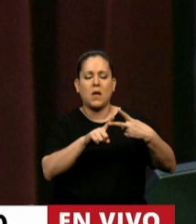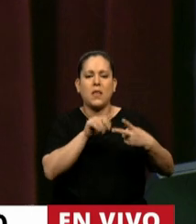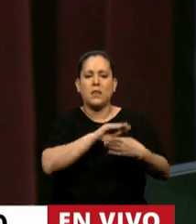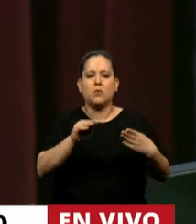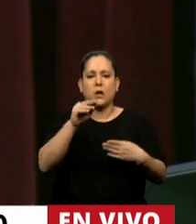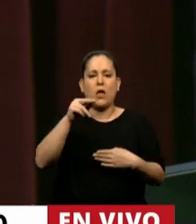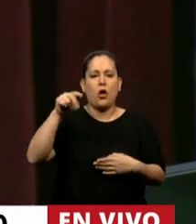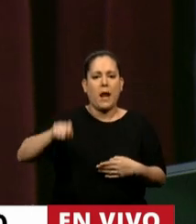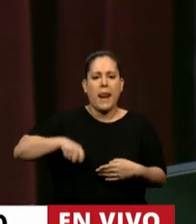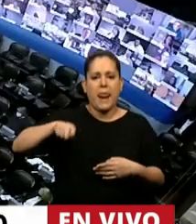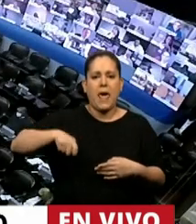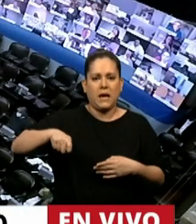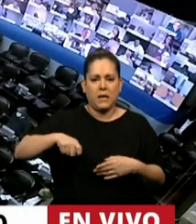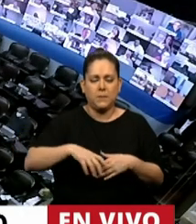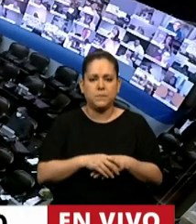diputado